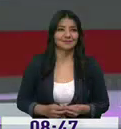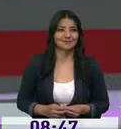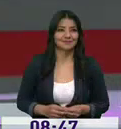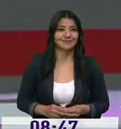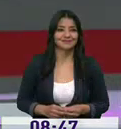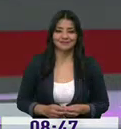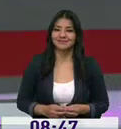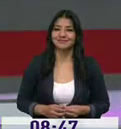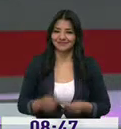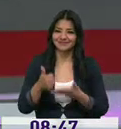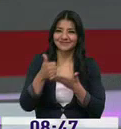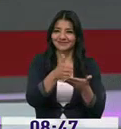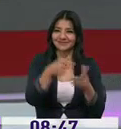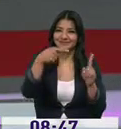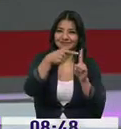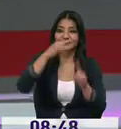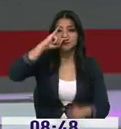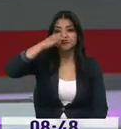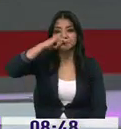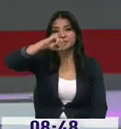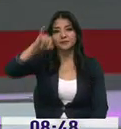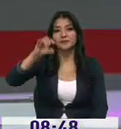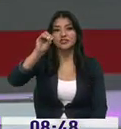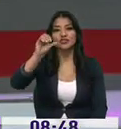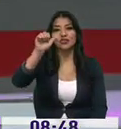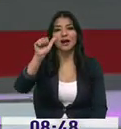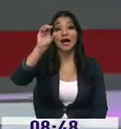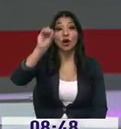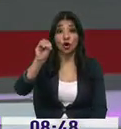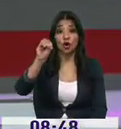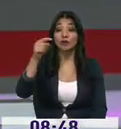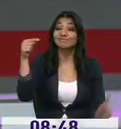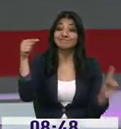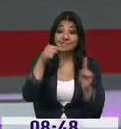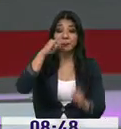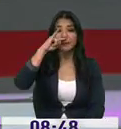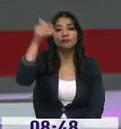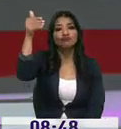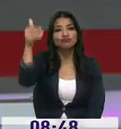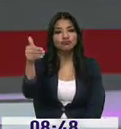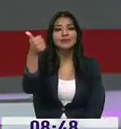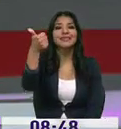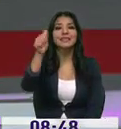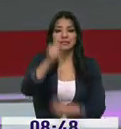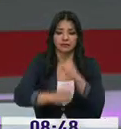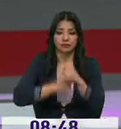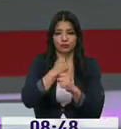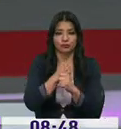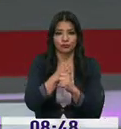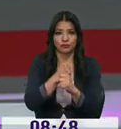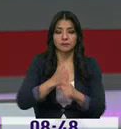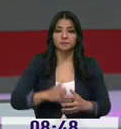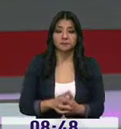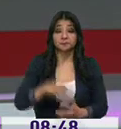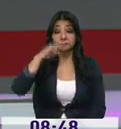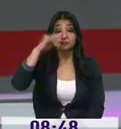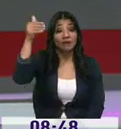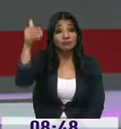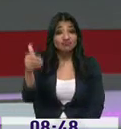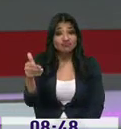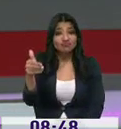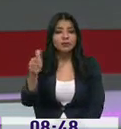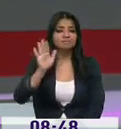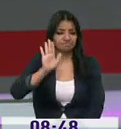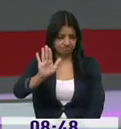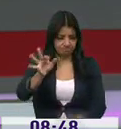Vamos a ayudarle a Joao. Por favor, presten atención. Joao es un pequeñín que tiene 10 años. Este pequeñín tiene muchas